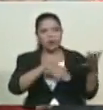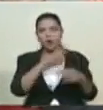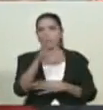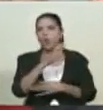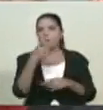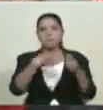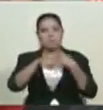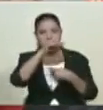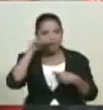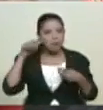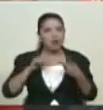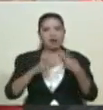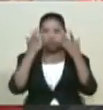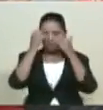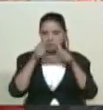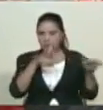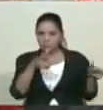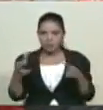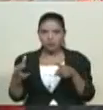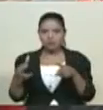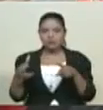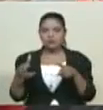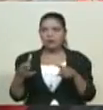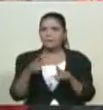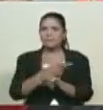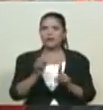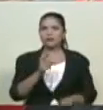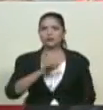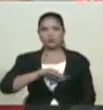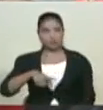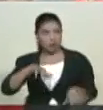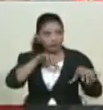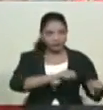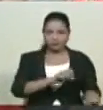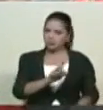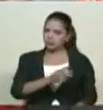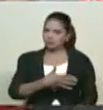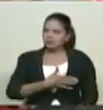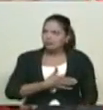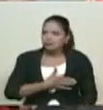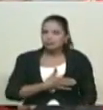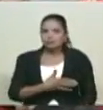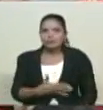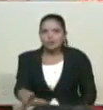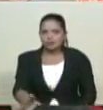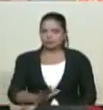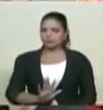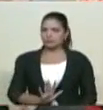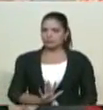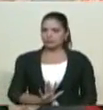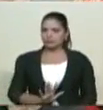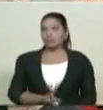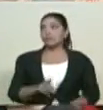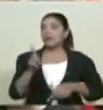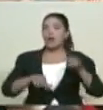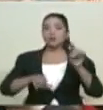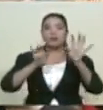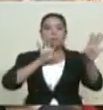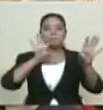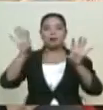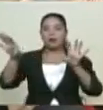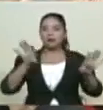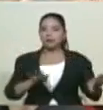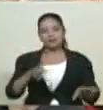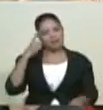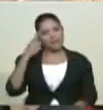narcotráfico y al paramilitarismo. Es un canal humanitario sin necesidad de invadir, porque lo hemos hecho de corazón. Mal pueden algunos países, como por ejemplo el presidente